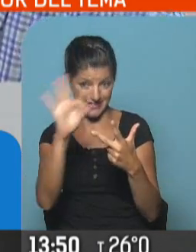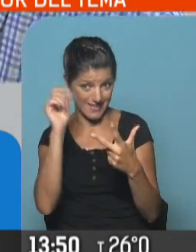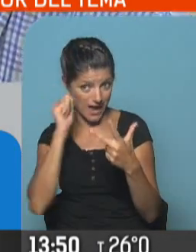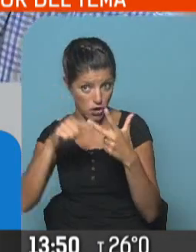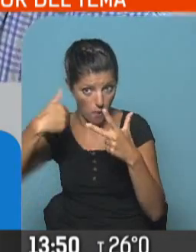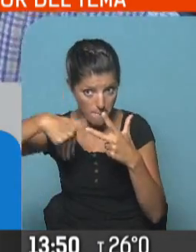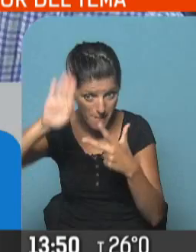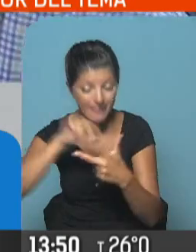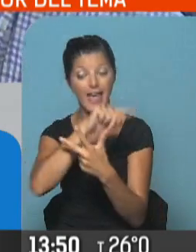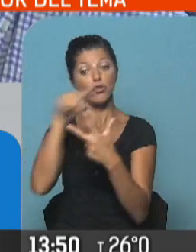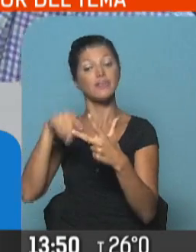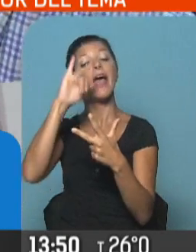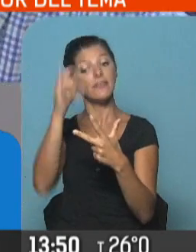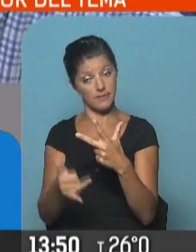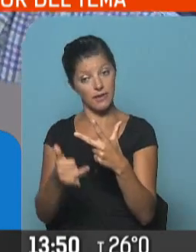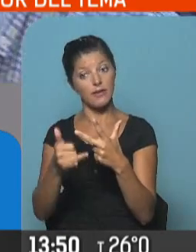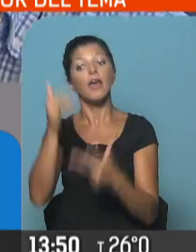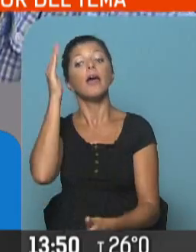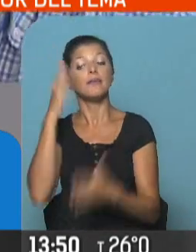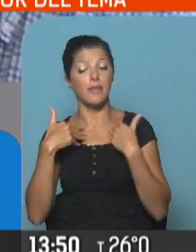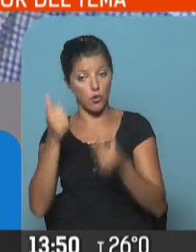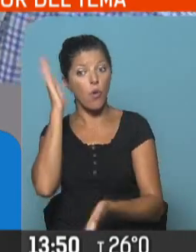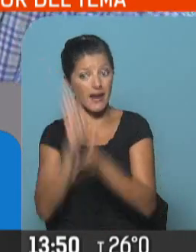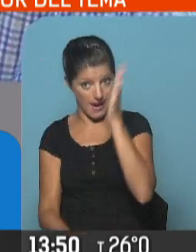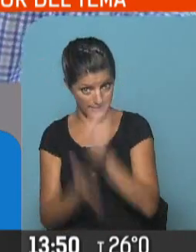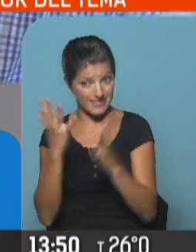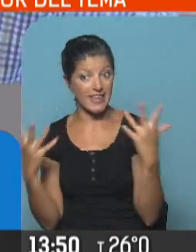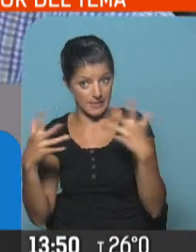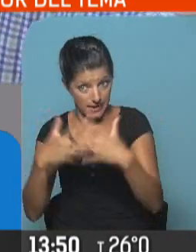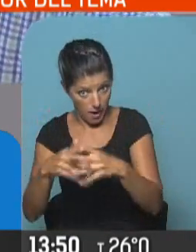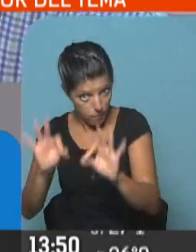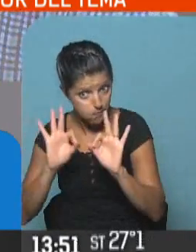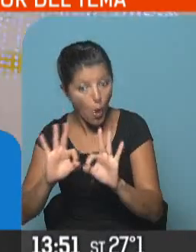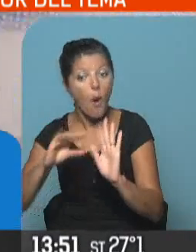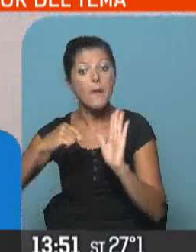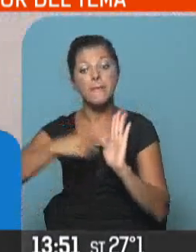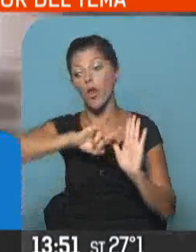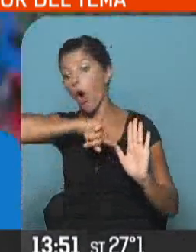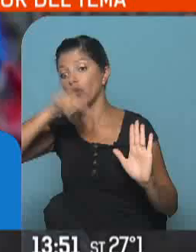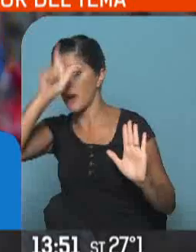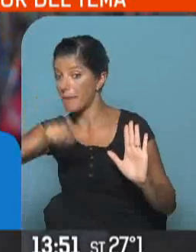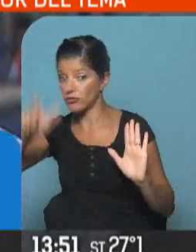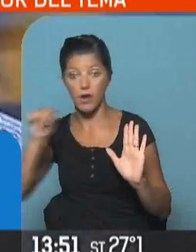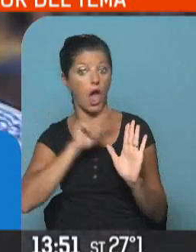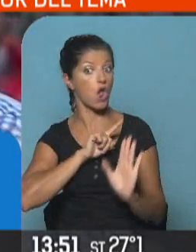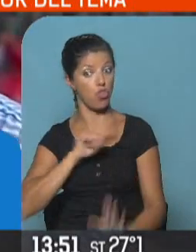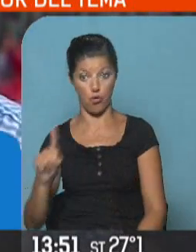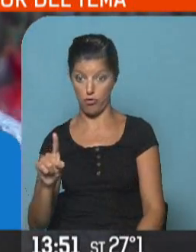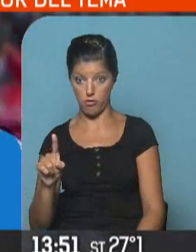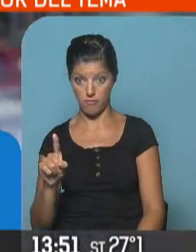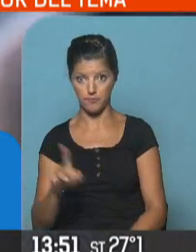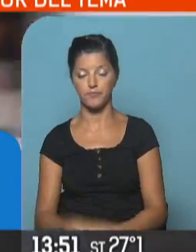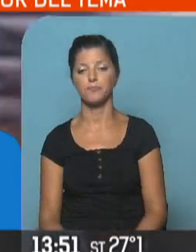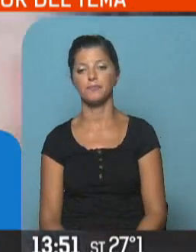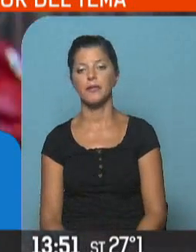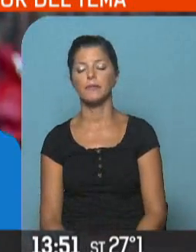una salud gratuita e integral, pero no el resto, ¿no? Y si bien existe una gran parte de la población,